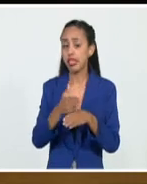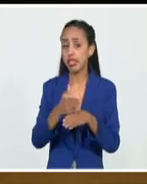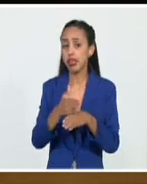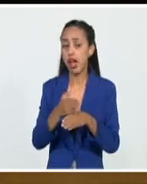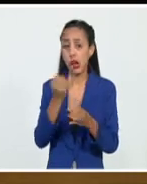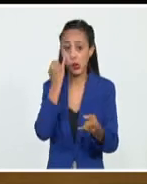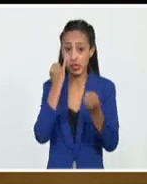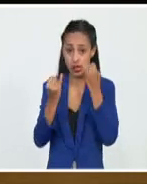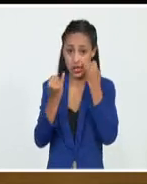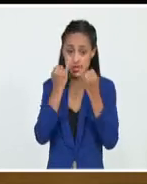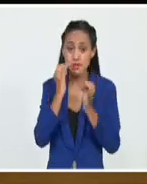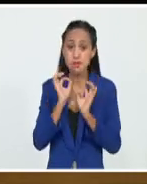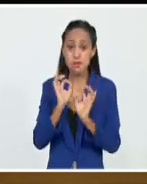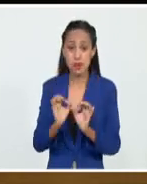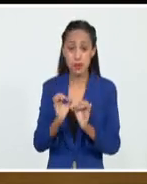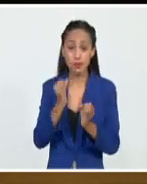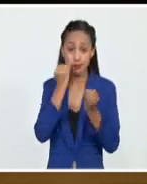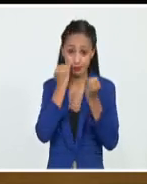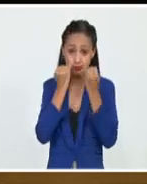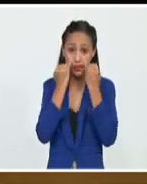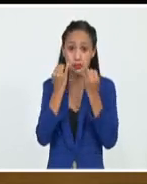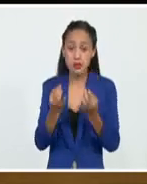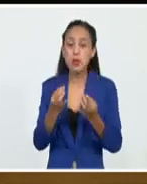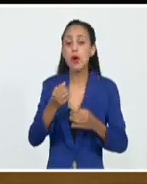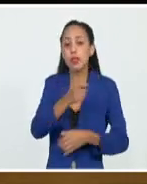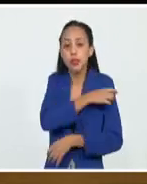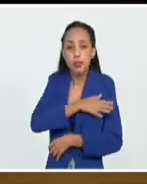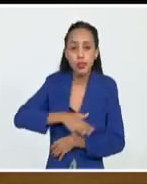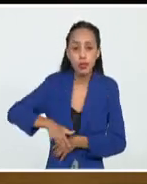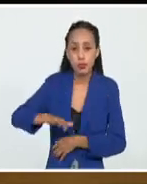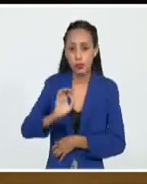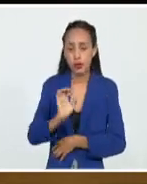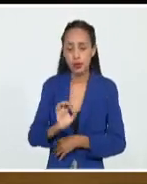con independencia de la forma de propiedad o gestión.